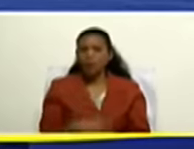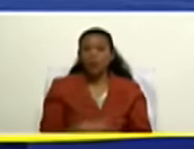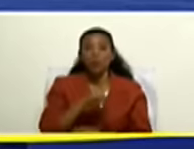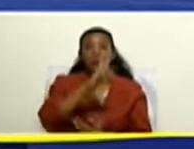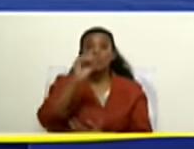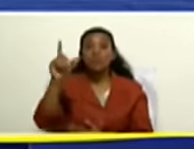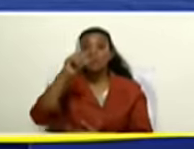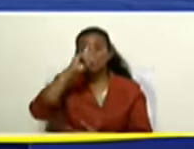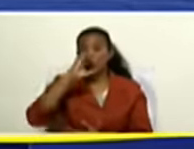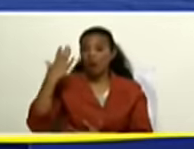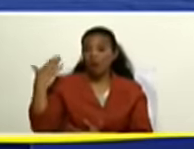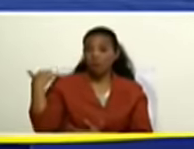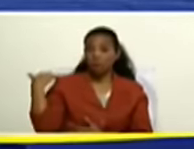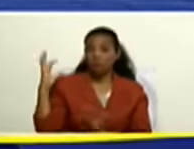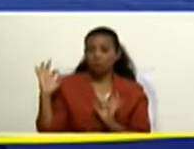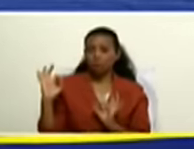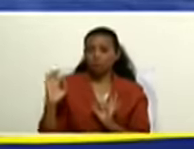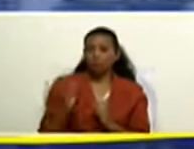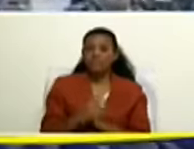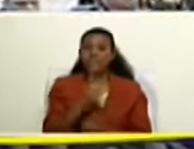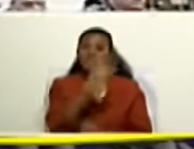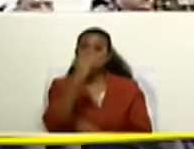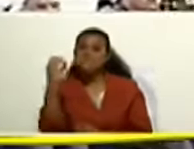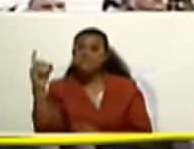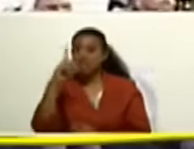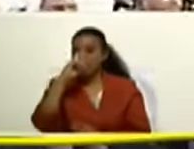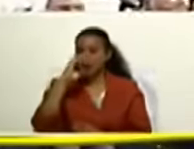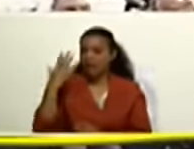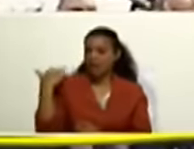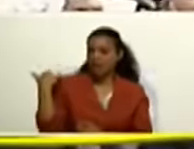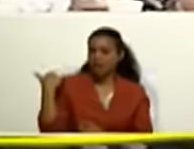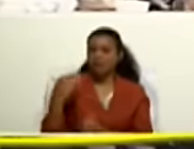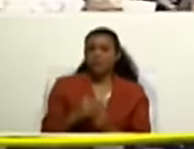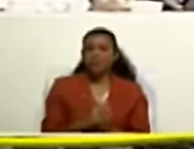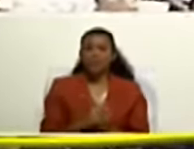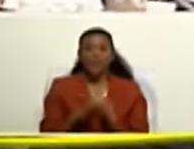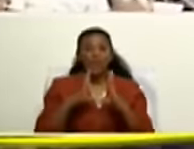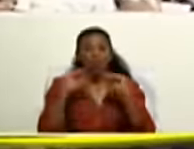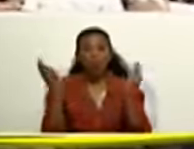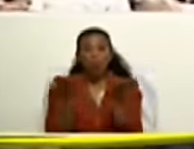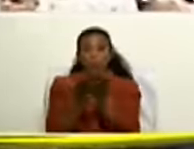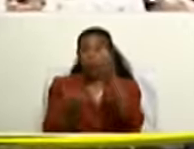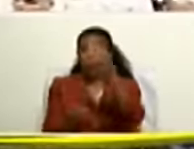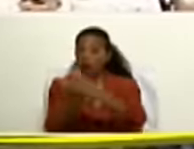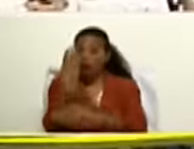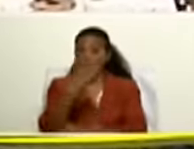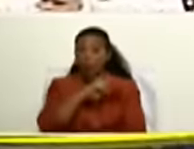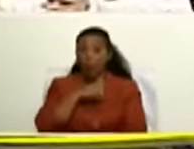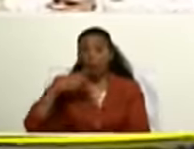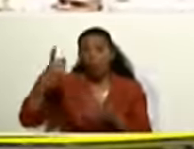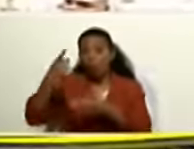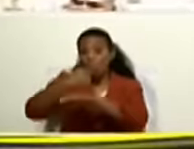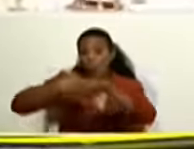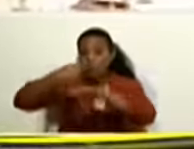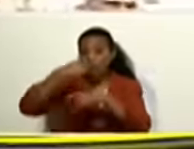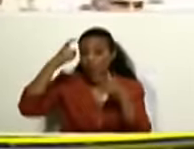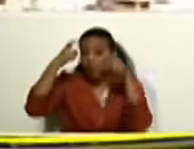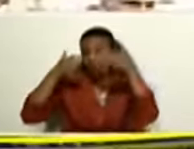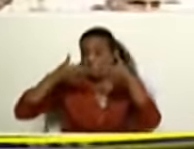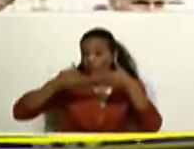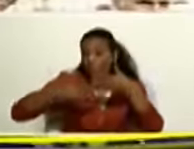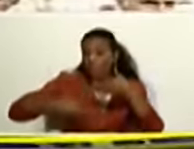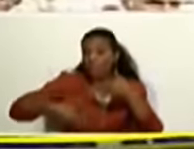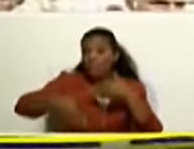200 años, 100 años, y todas las academias que hemos fundado en este